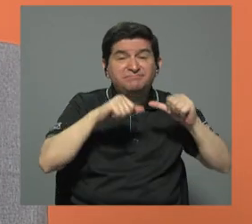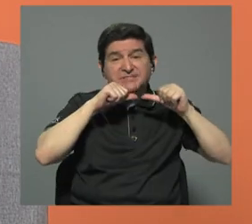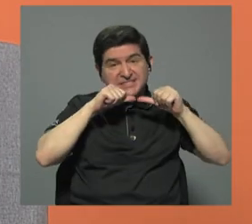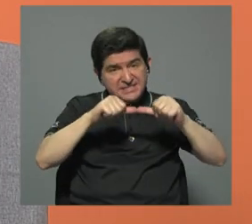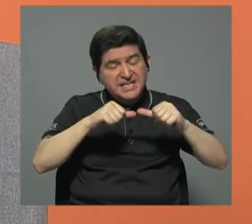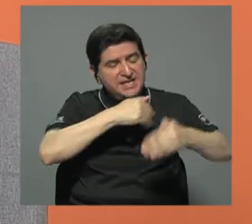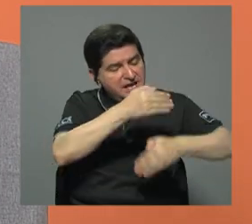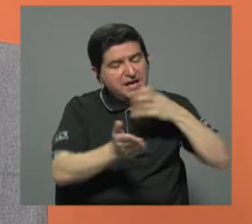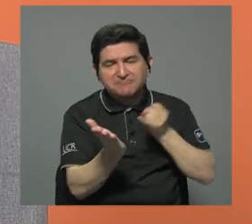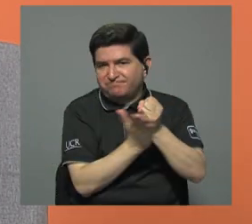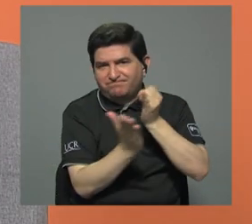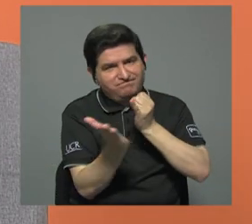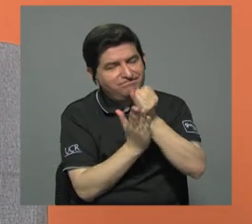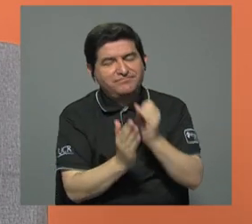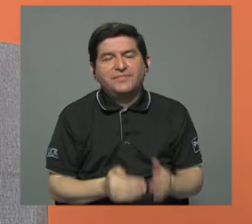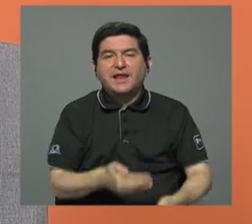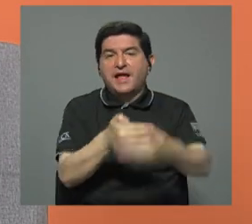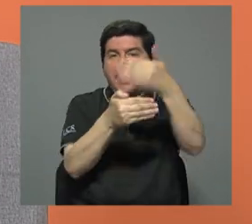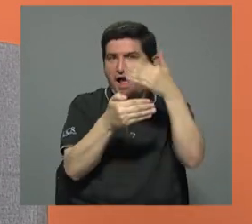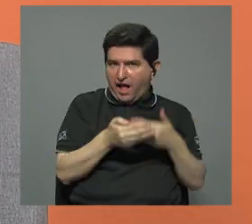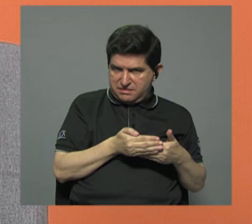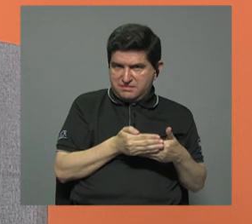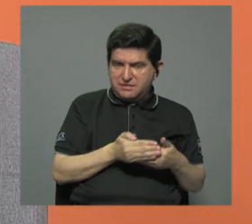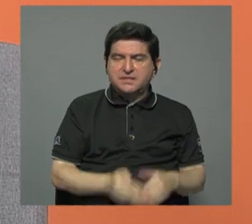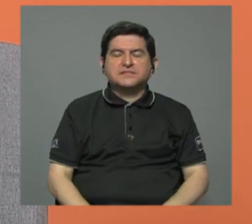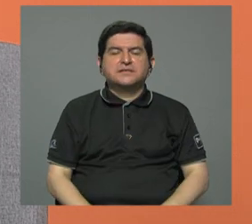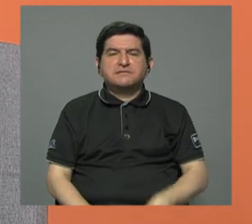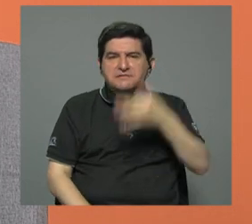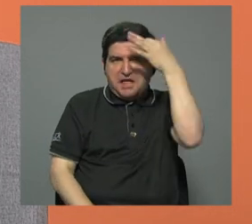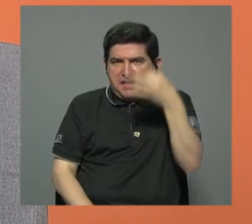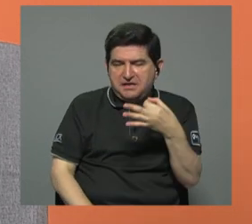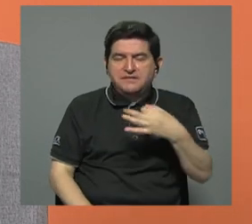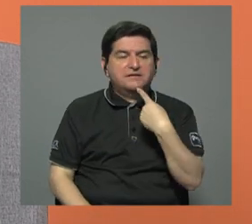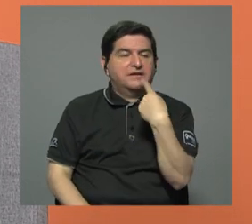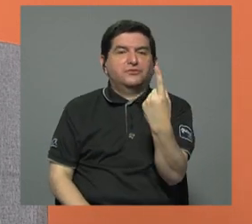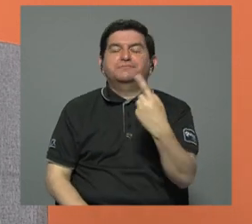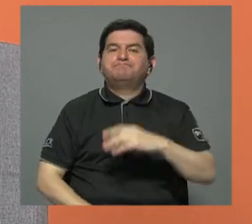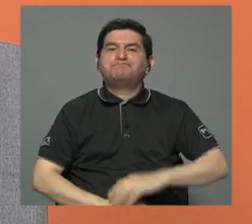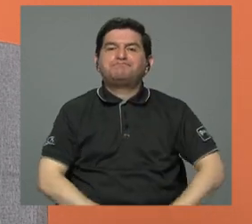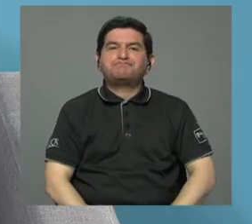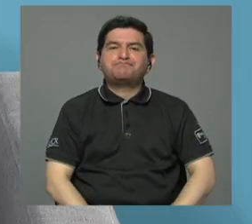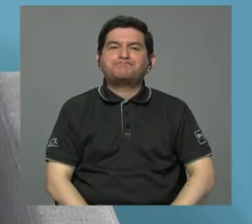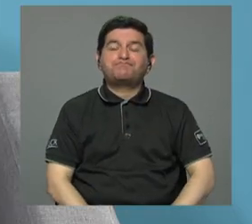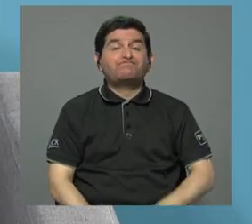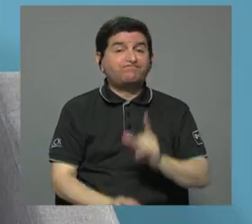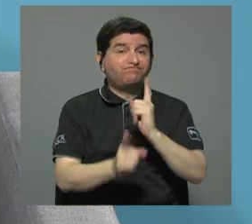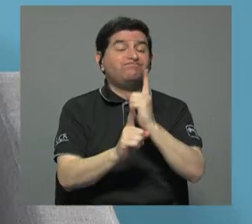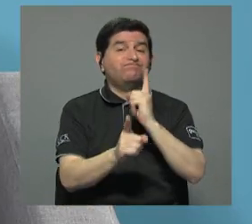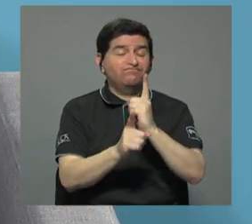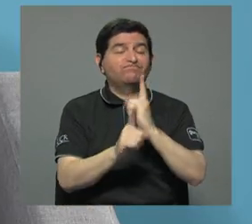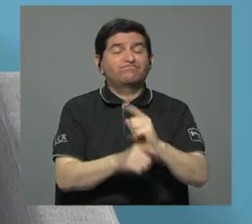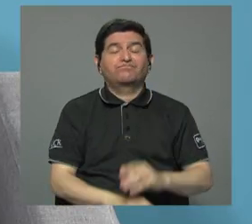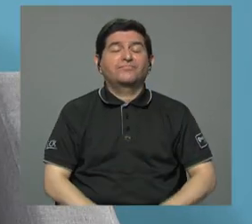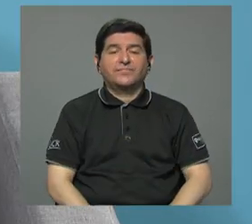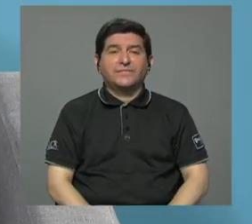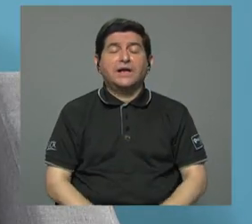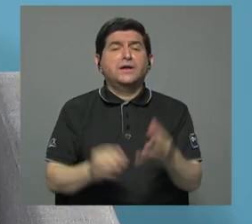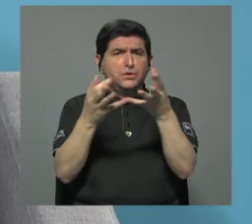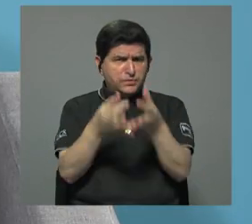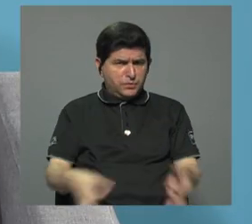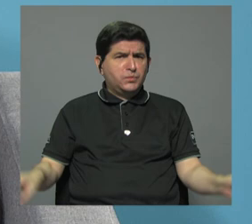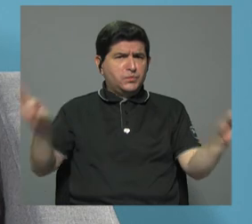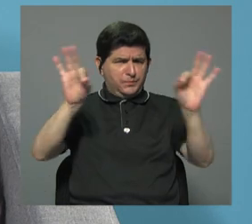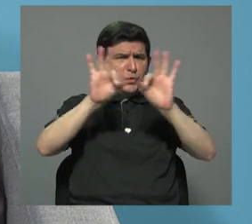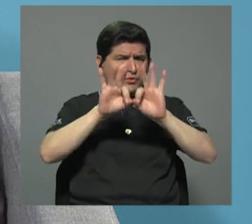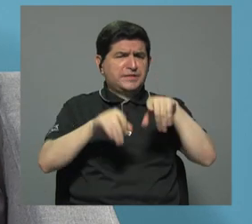la investigación antes de poder emitir un criterio en ese sentido, ¿verdad? Así es, porque, bueno, lo importante